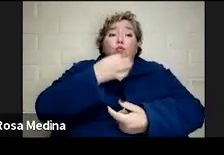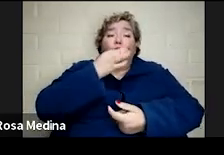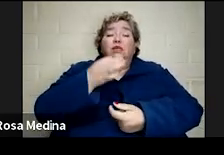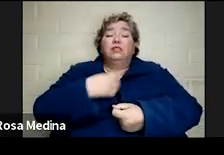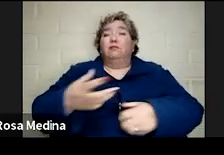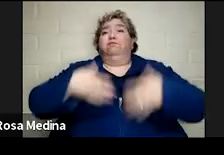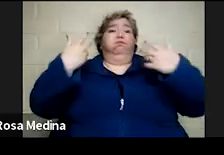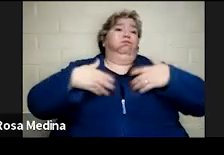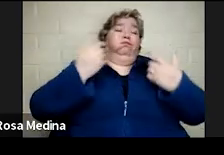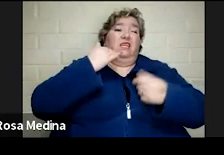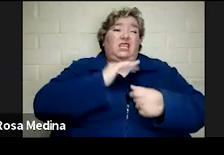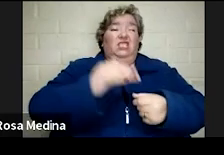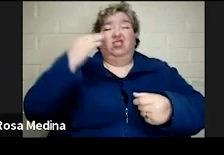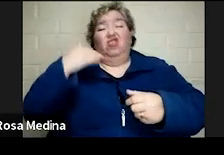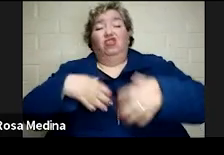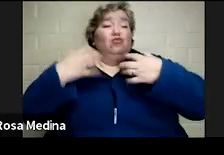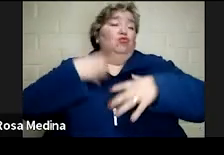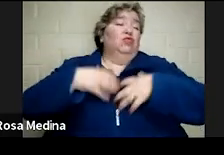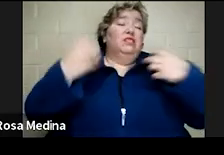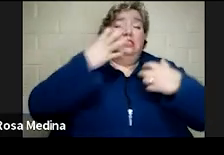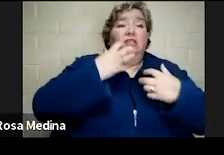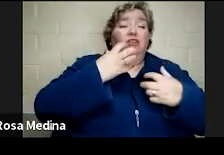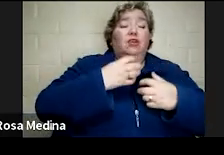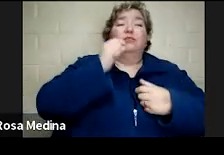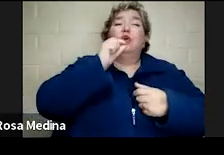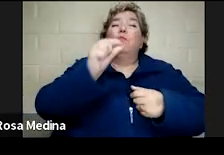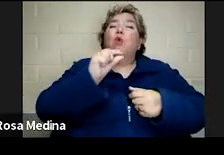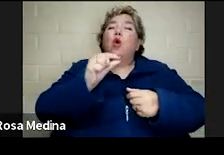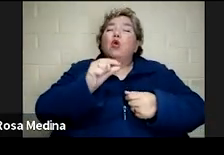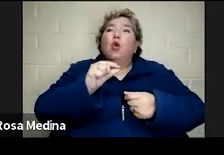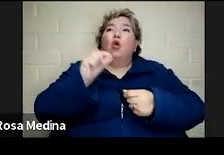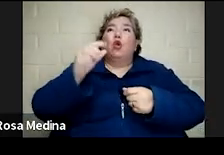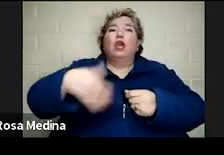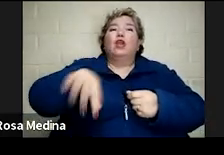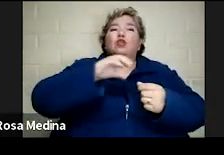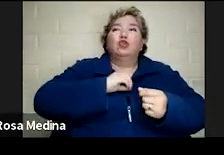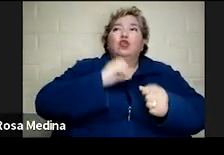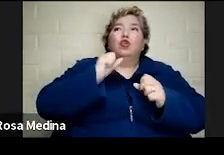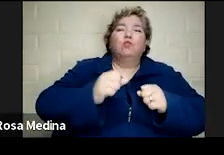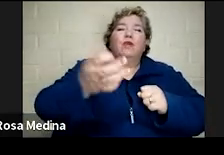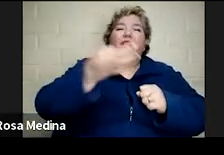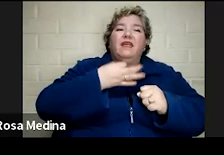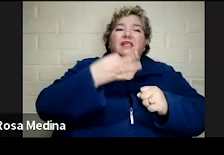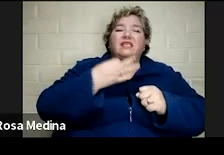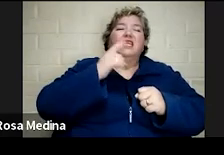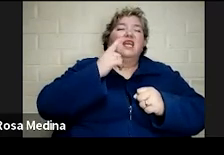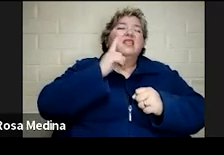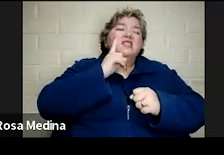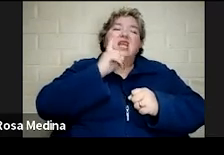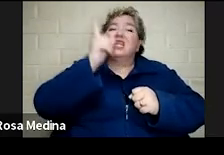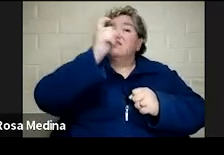control inhibitorio. Entonces son muy pocas las señales que nos podrían decir que este niño no sabe o tiene dificultades de